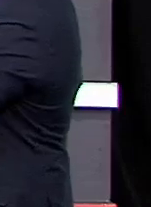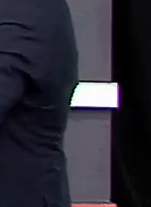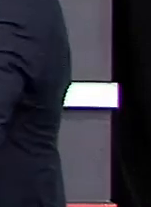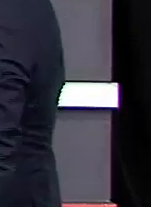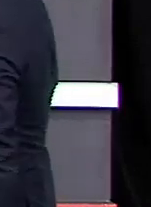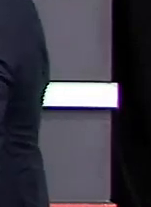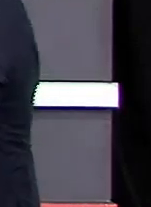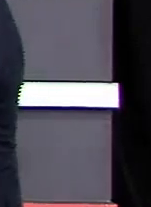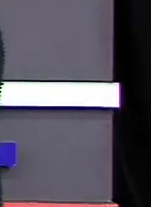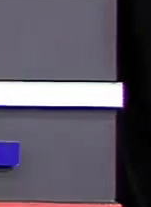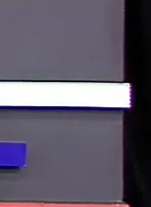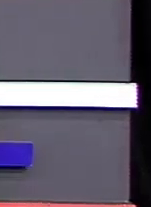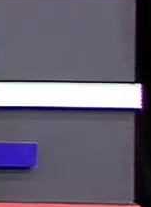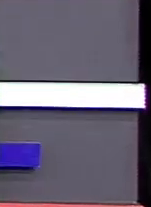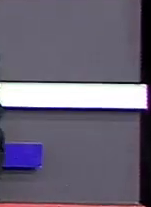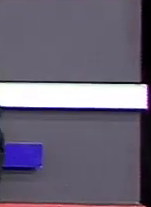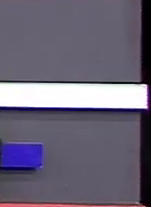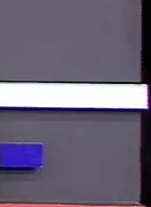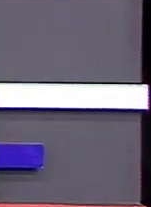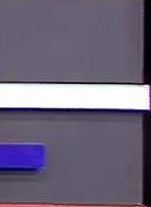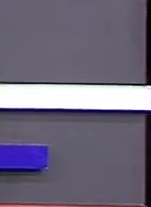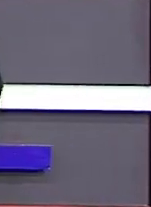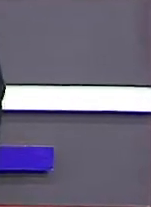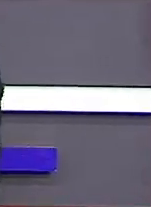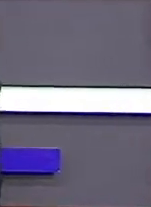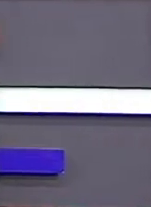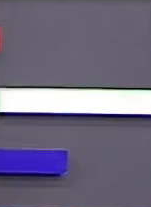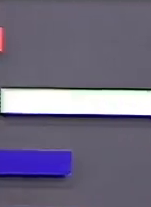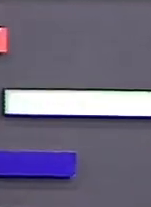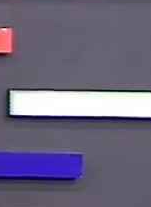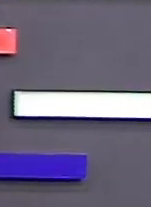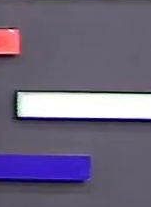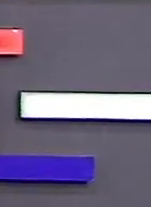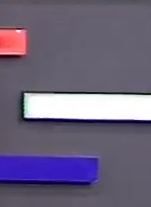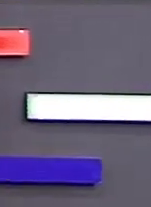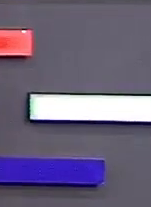estudios. Permiso. Gracias, Mayerling. 1.300.000 bolivianos.